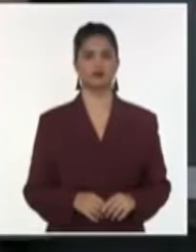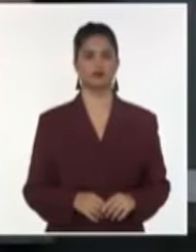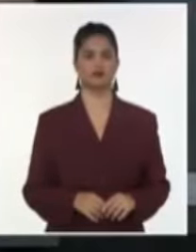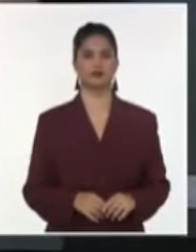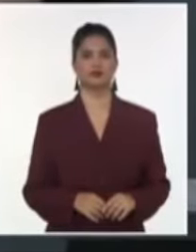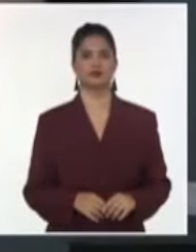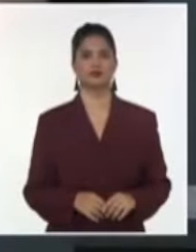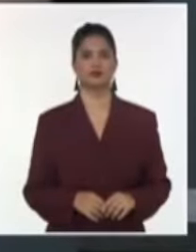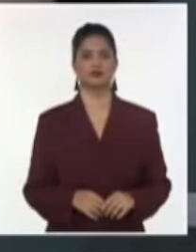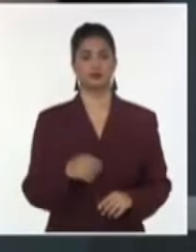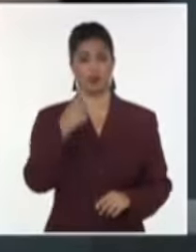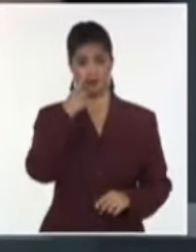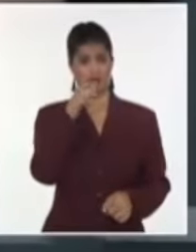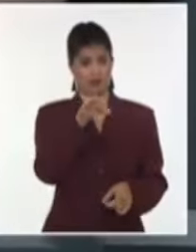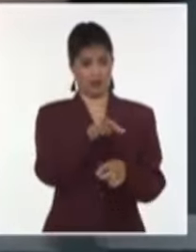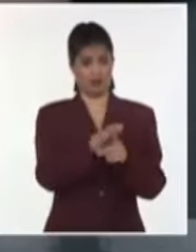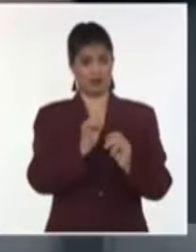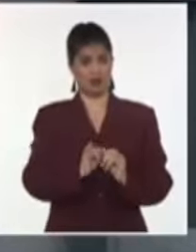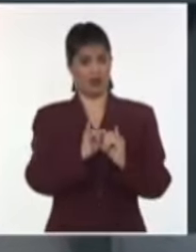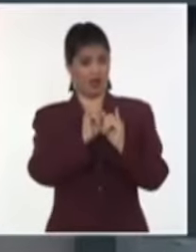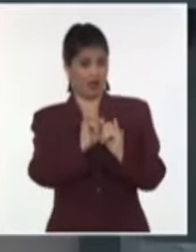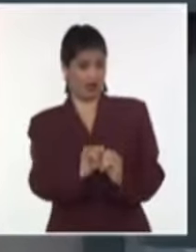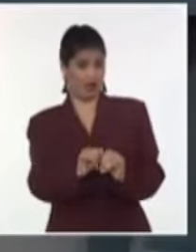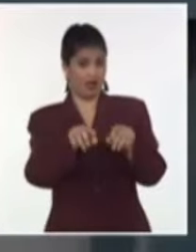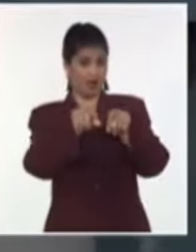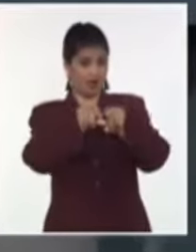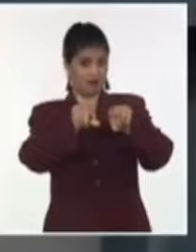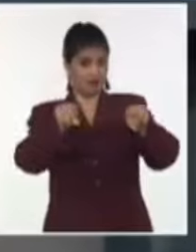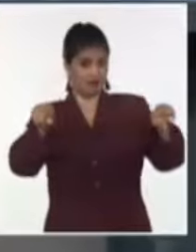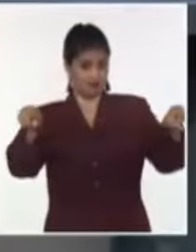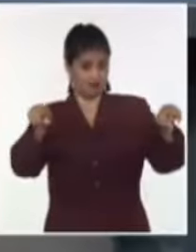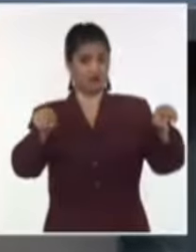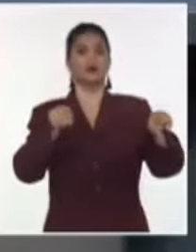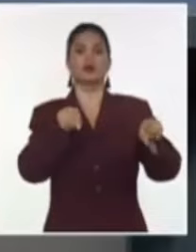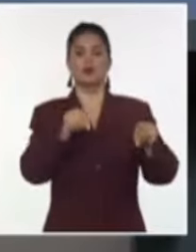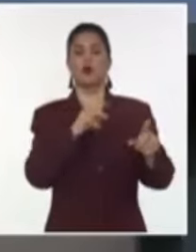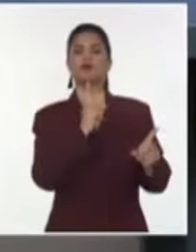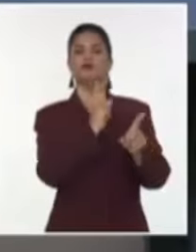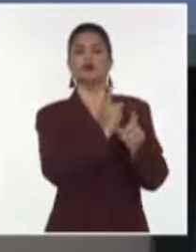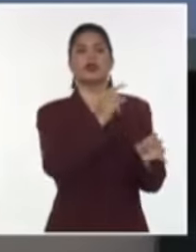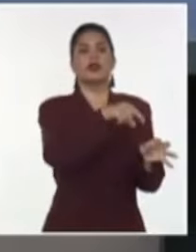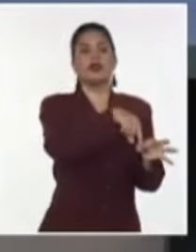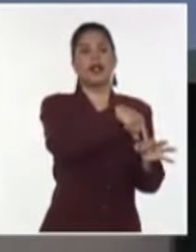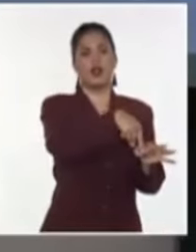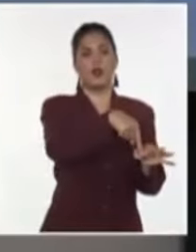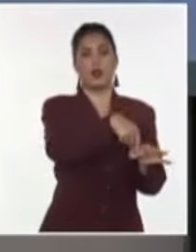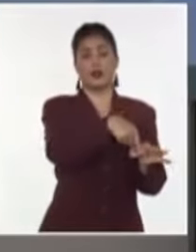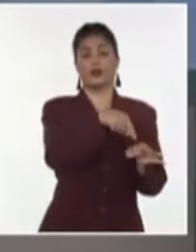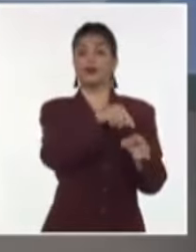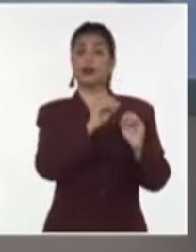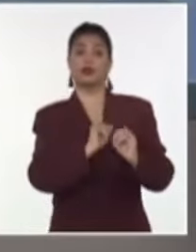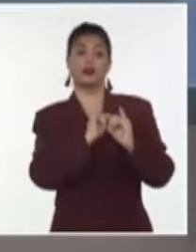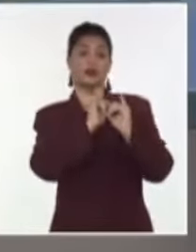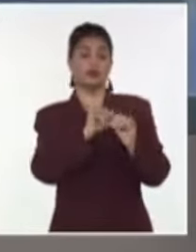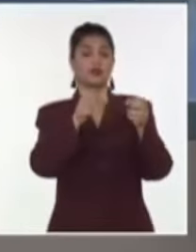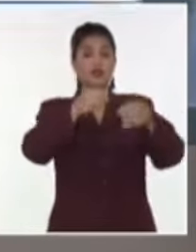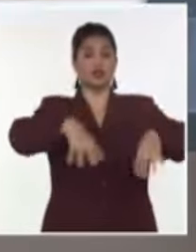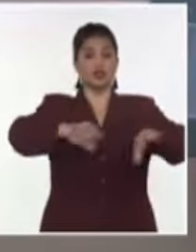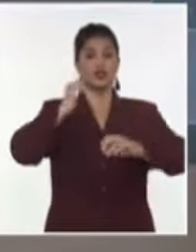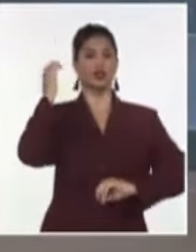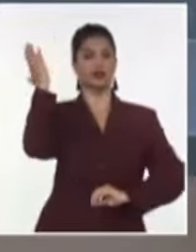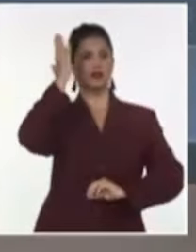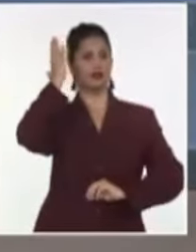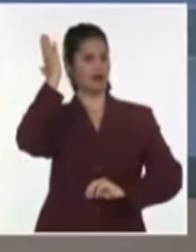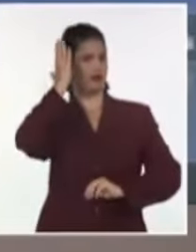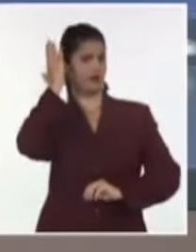ya iniciamos nuestra emisión con el contacto desde el municipio especial Isla de la Juventud para conocer detalles sobre la situación meteorológica a